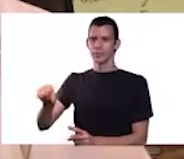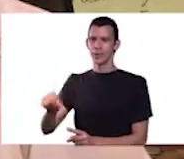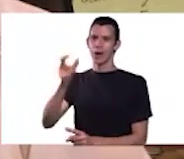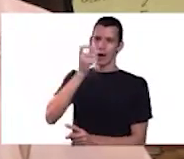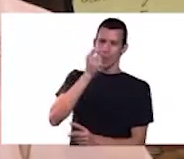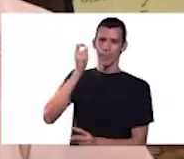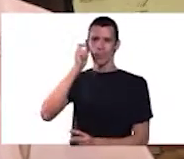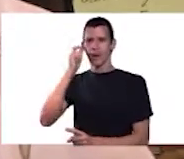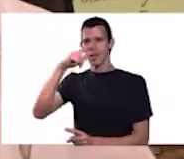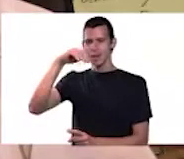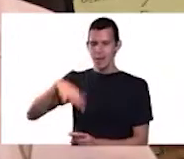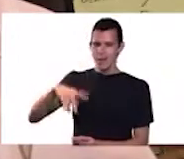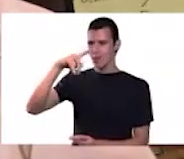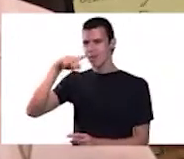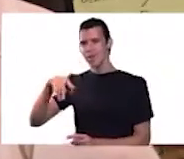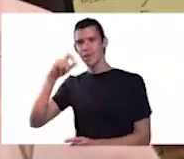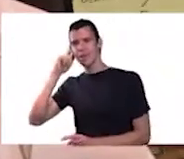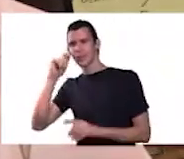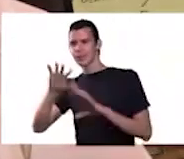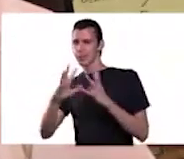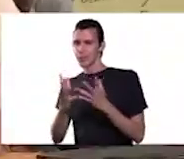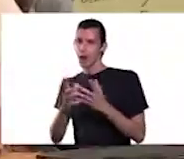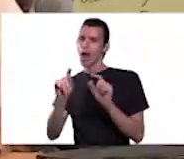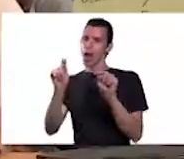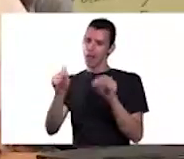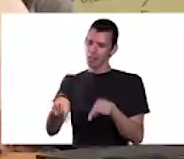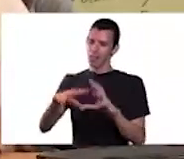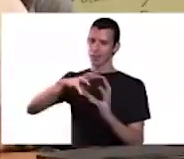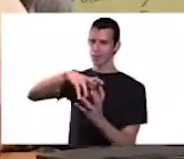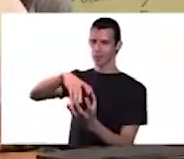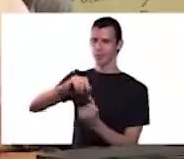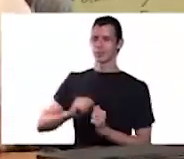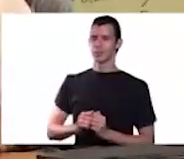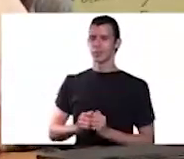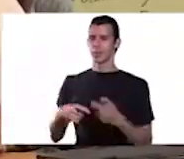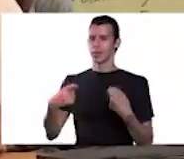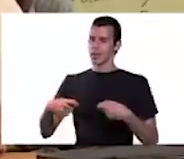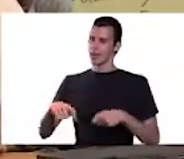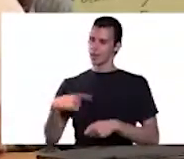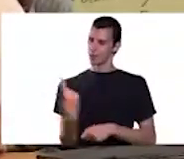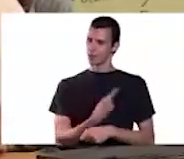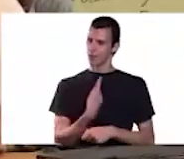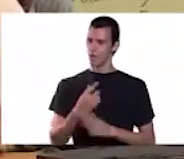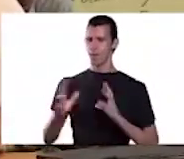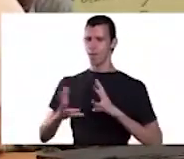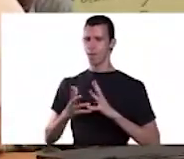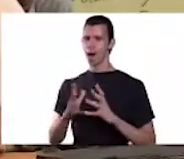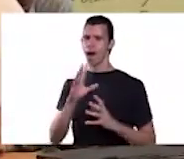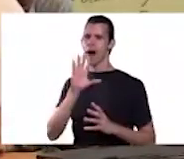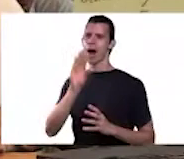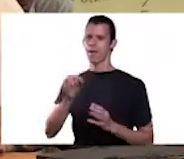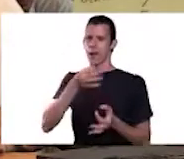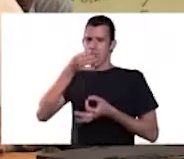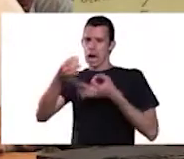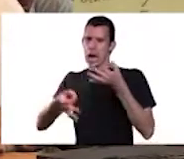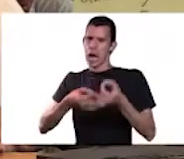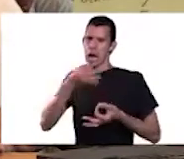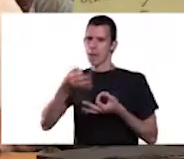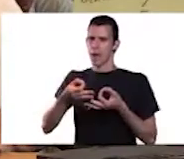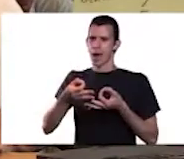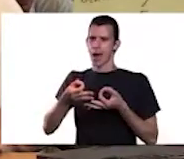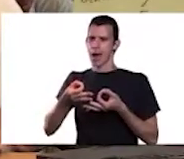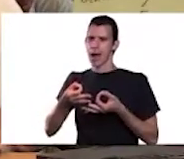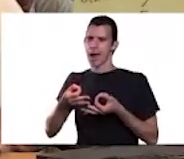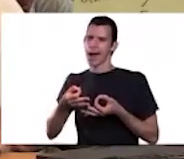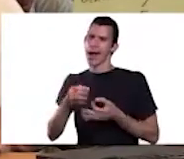niños, ahí están las niñas, decimos toda la población. Debemos utilizar un lenguaje incluyente